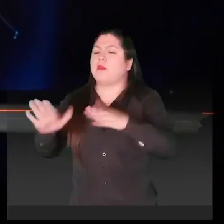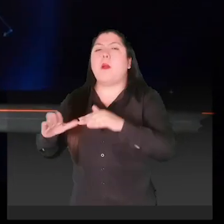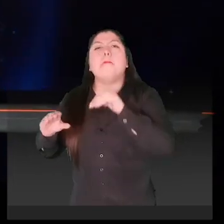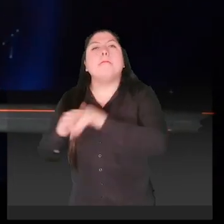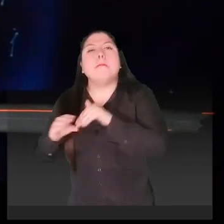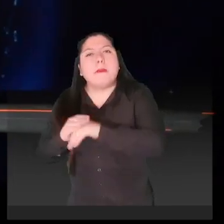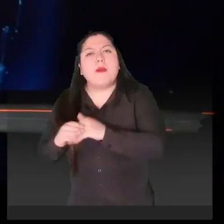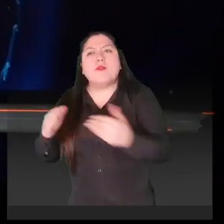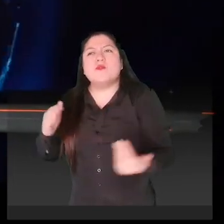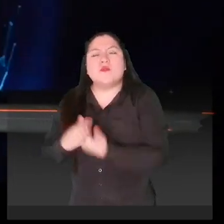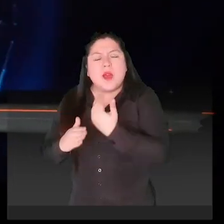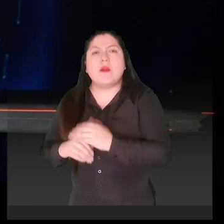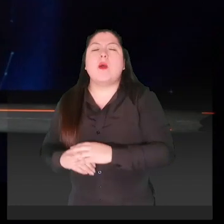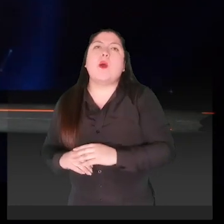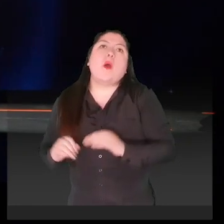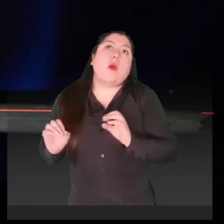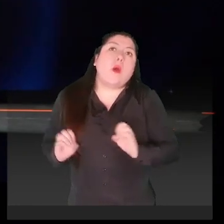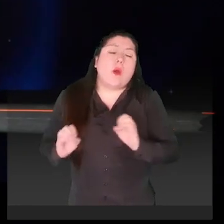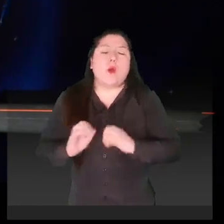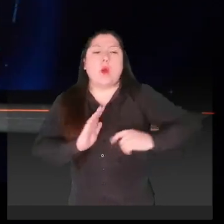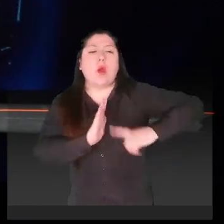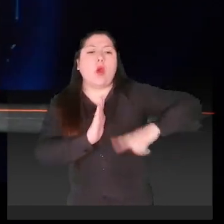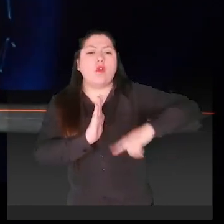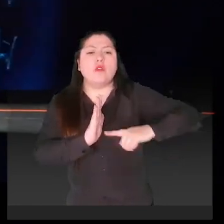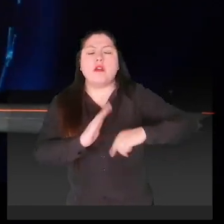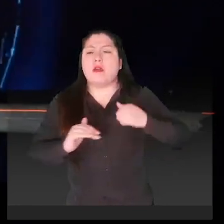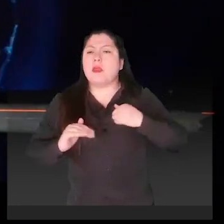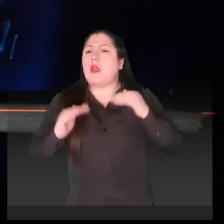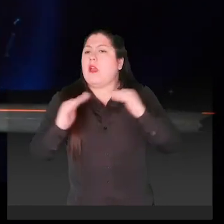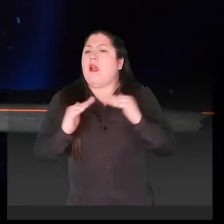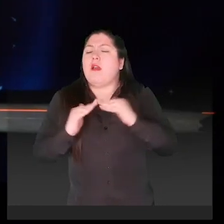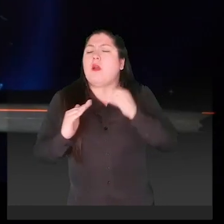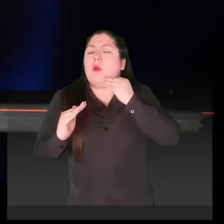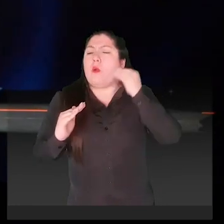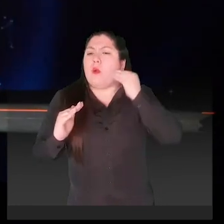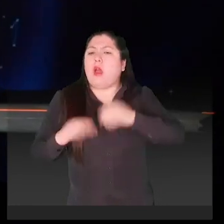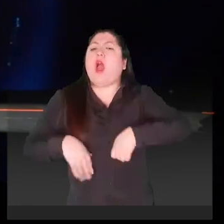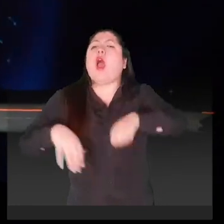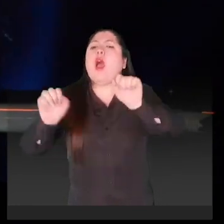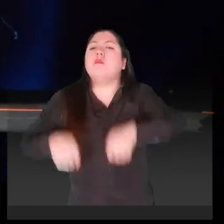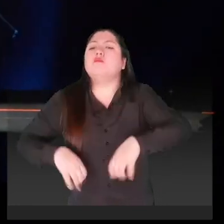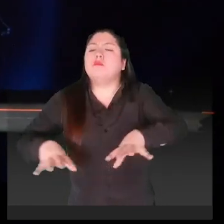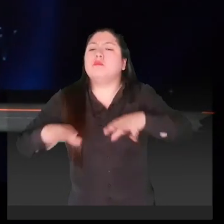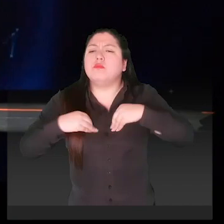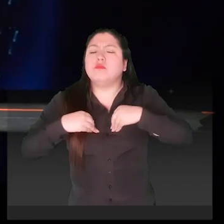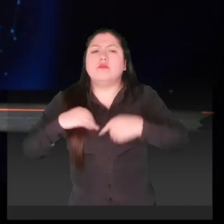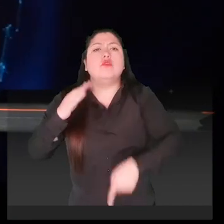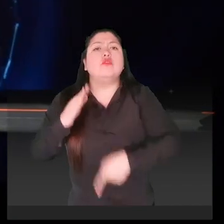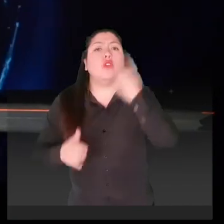abrir una cuenta bancaria o inclusive tener un contrato y poderlo hacer simplemente